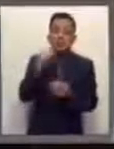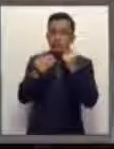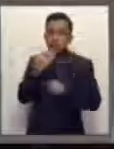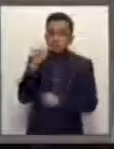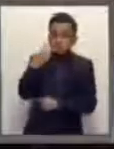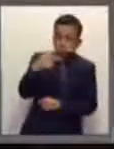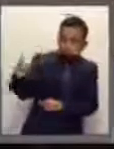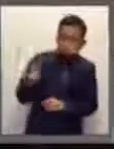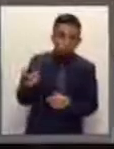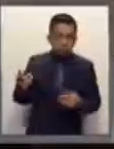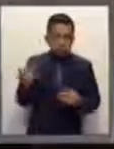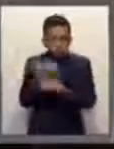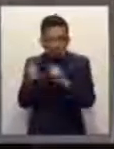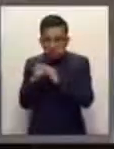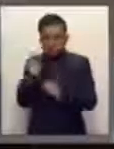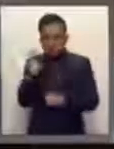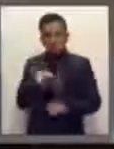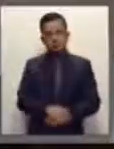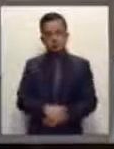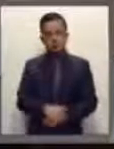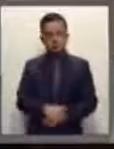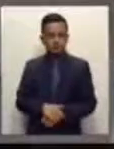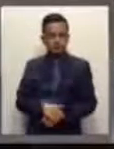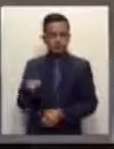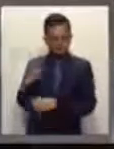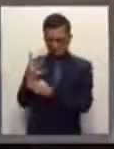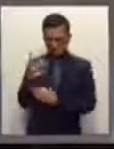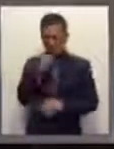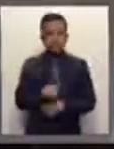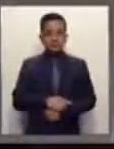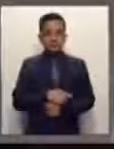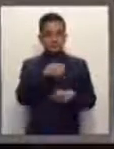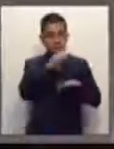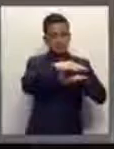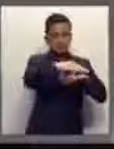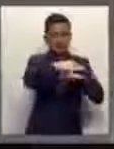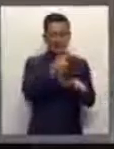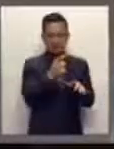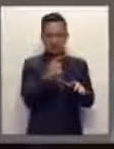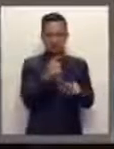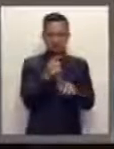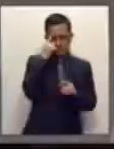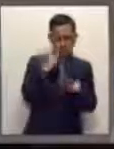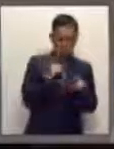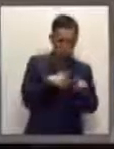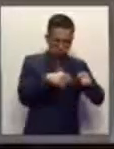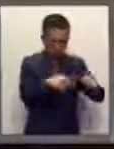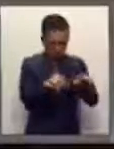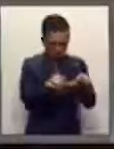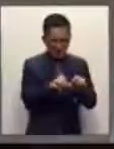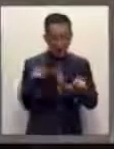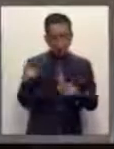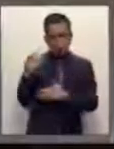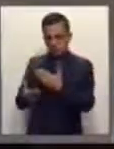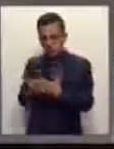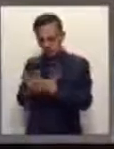El mismo estudio señala que poco más del 60% de las semillas certificadas por el Servicio Nacional de Inspección y Certificación